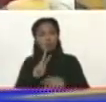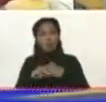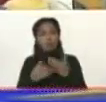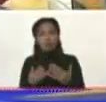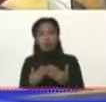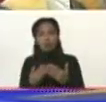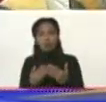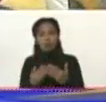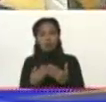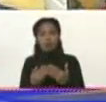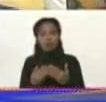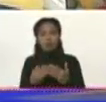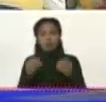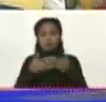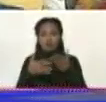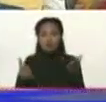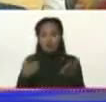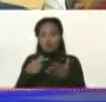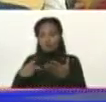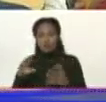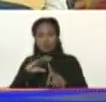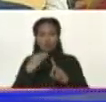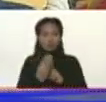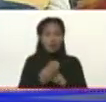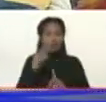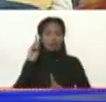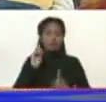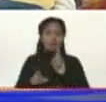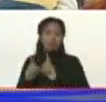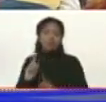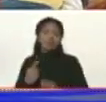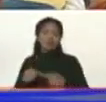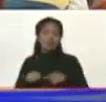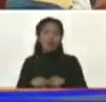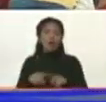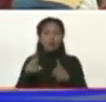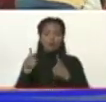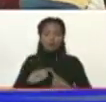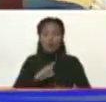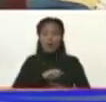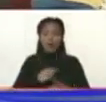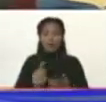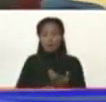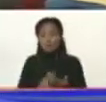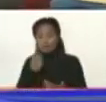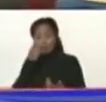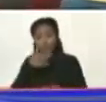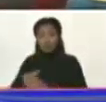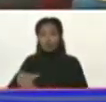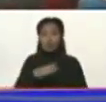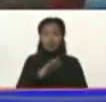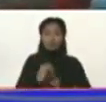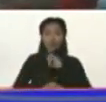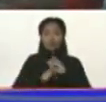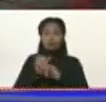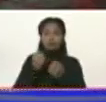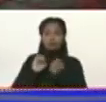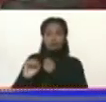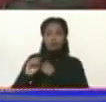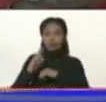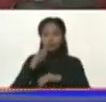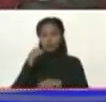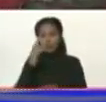de la pluralidad, independencia, dignidad y la hermandad entre los pueblos. El Cumbre Internacional